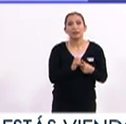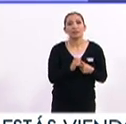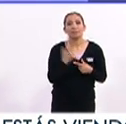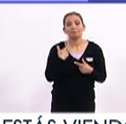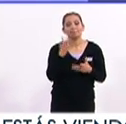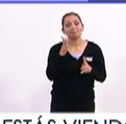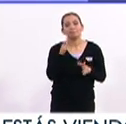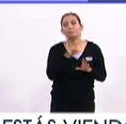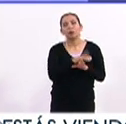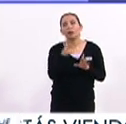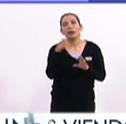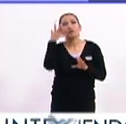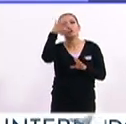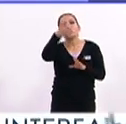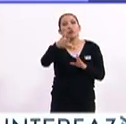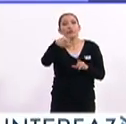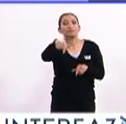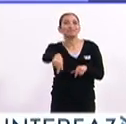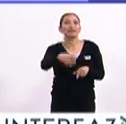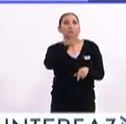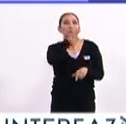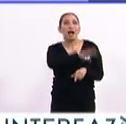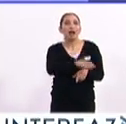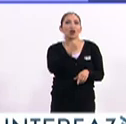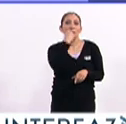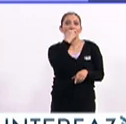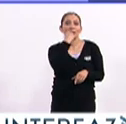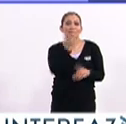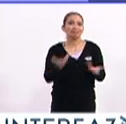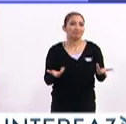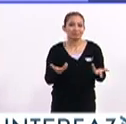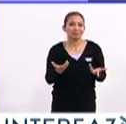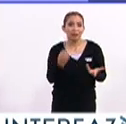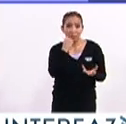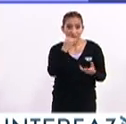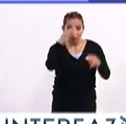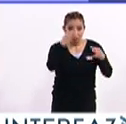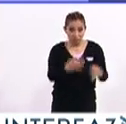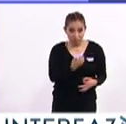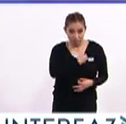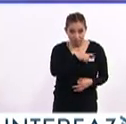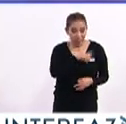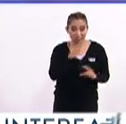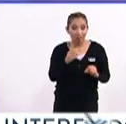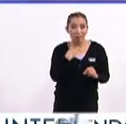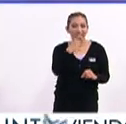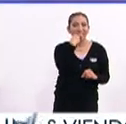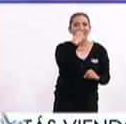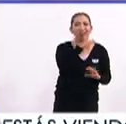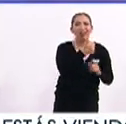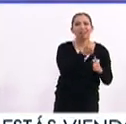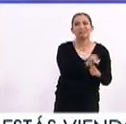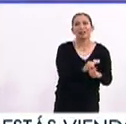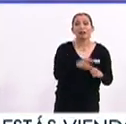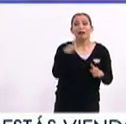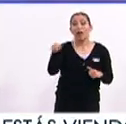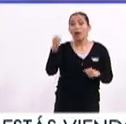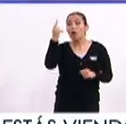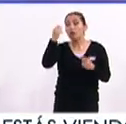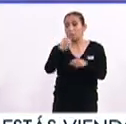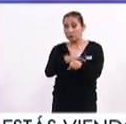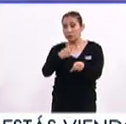lo que desemboca fundamentalmente es la malnutrición. Claro. Y muchas de las patologías que